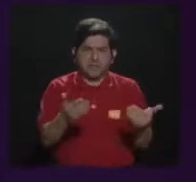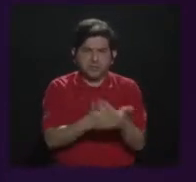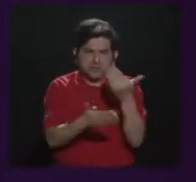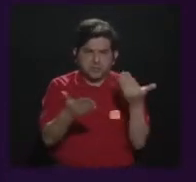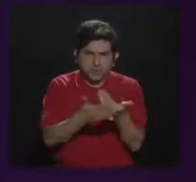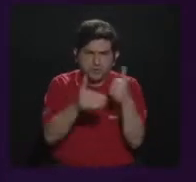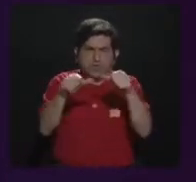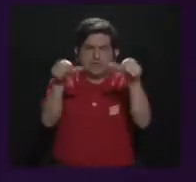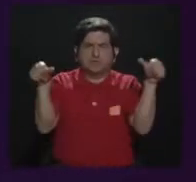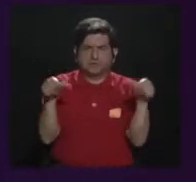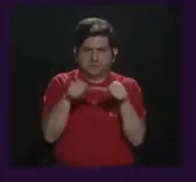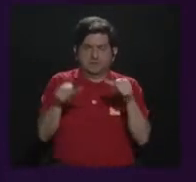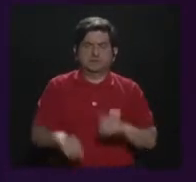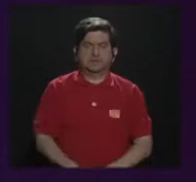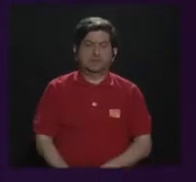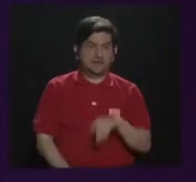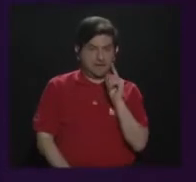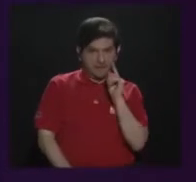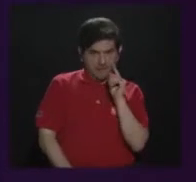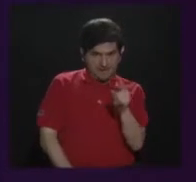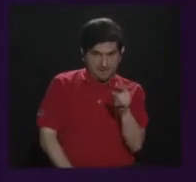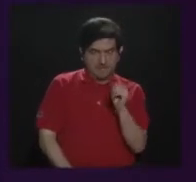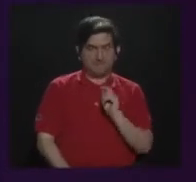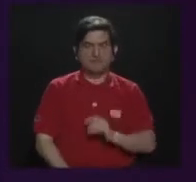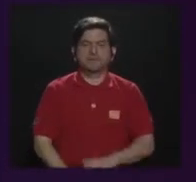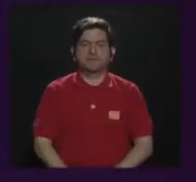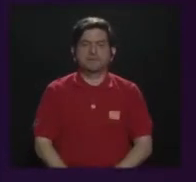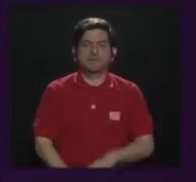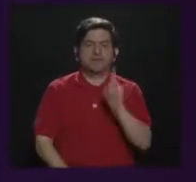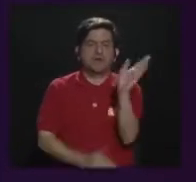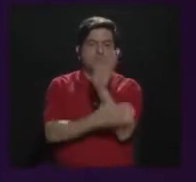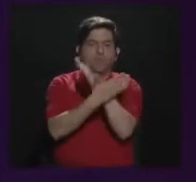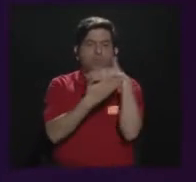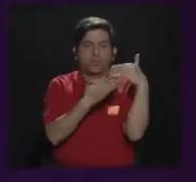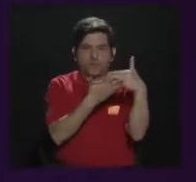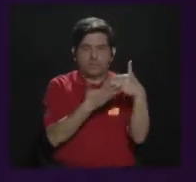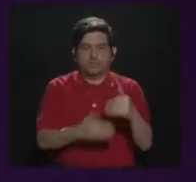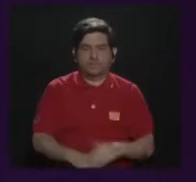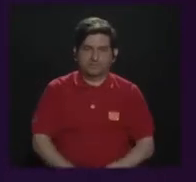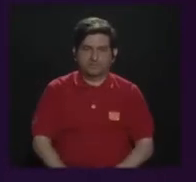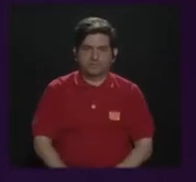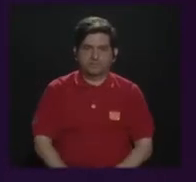innovaciones en el sector. Y ahí fue donde, y hay una parte que es la de